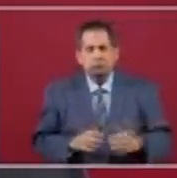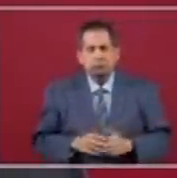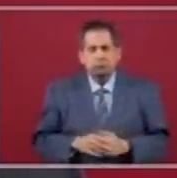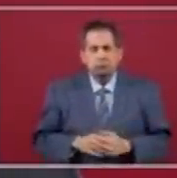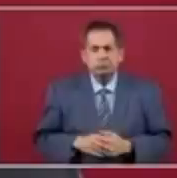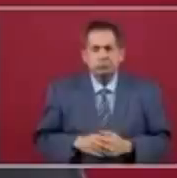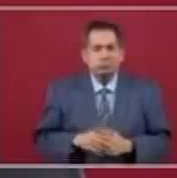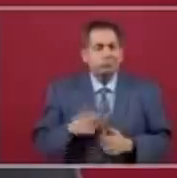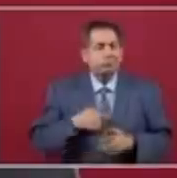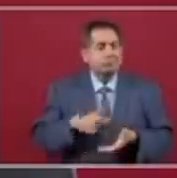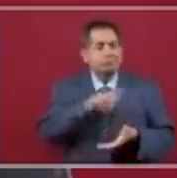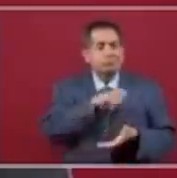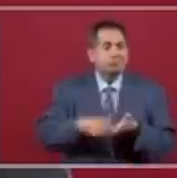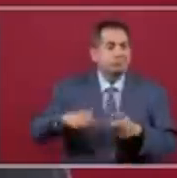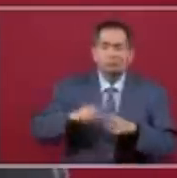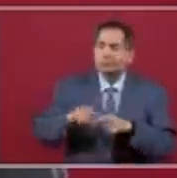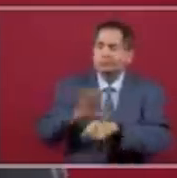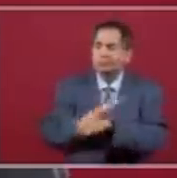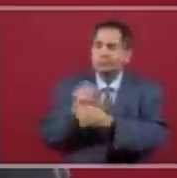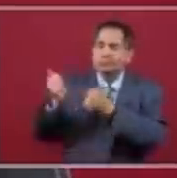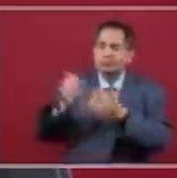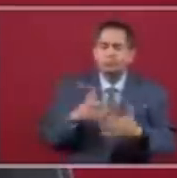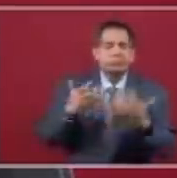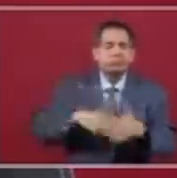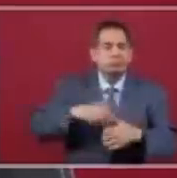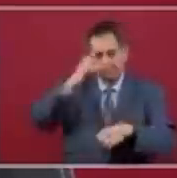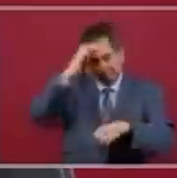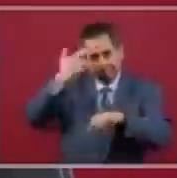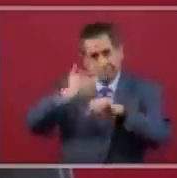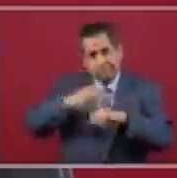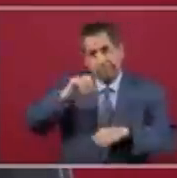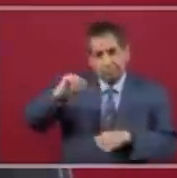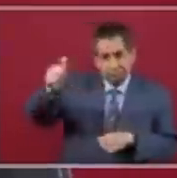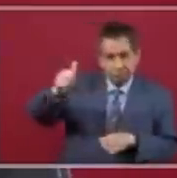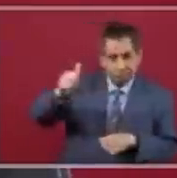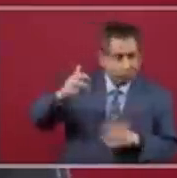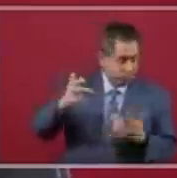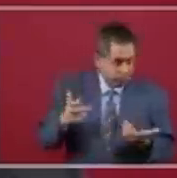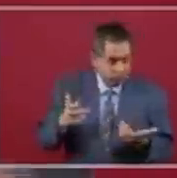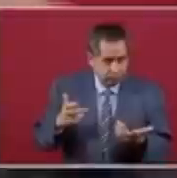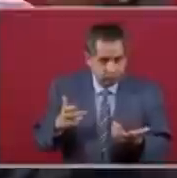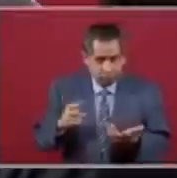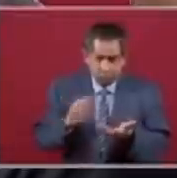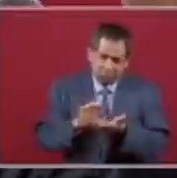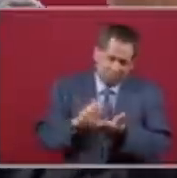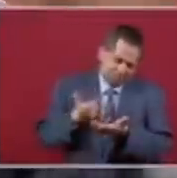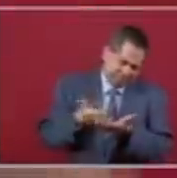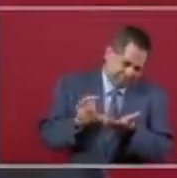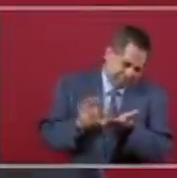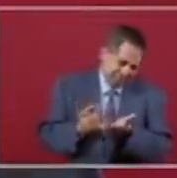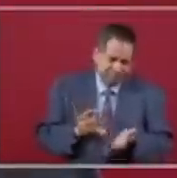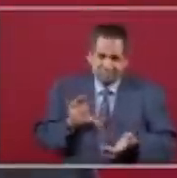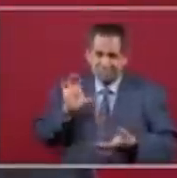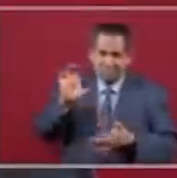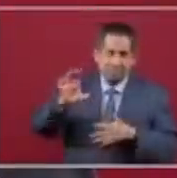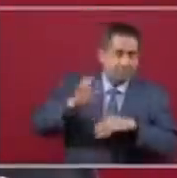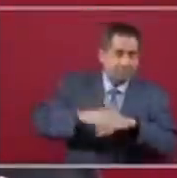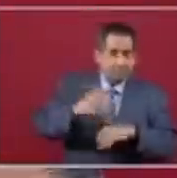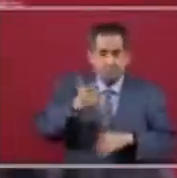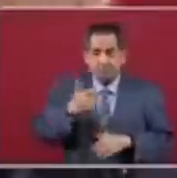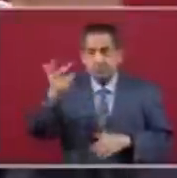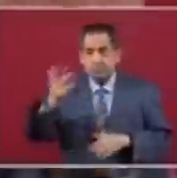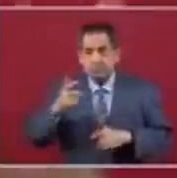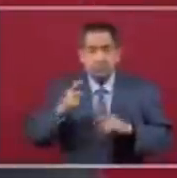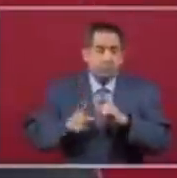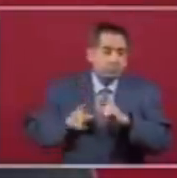se tiene que comprar la energía eléctrica a empresas extranjeras a precios elevados, se